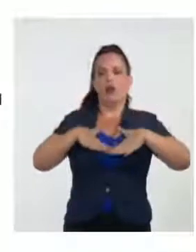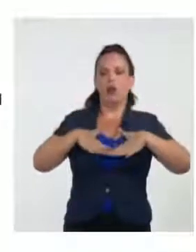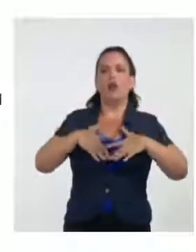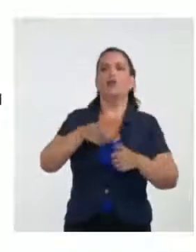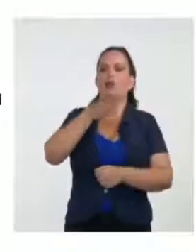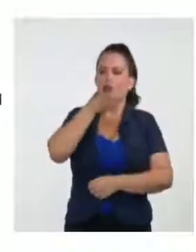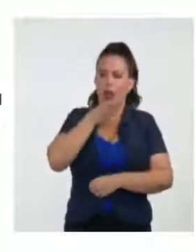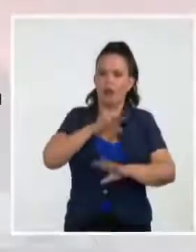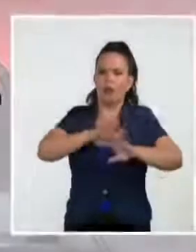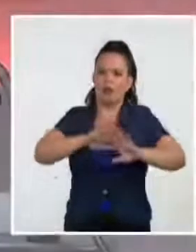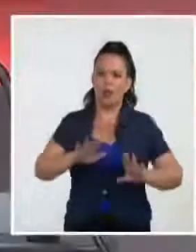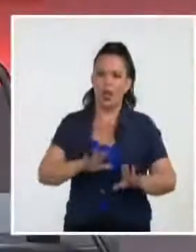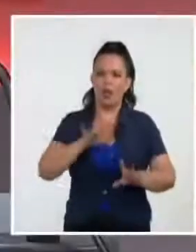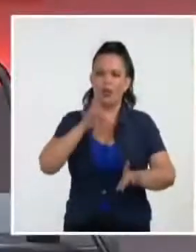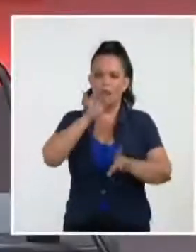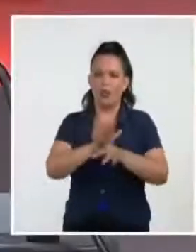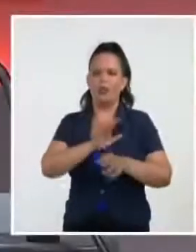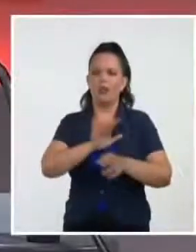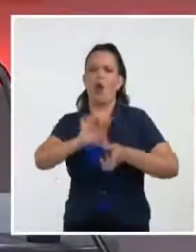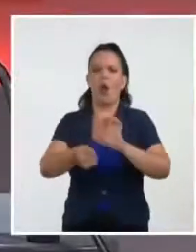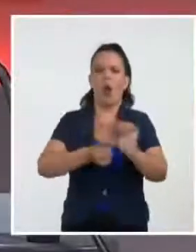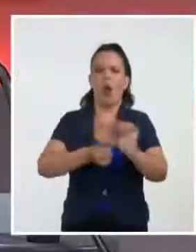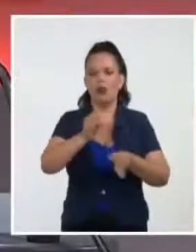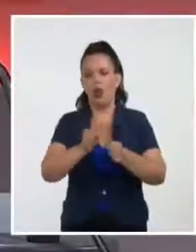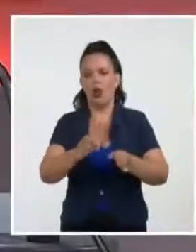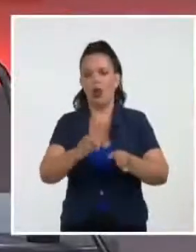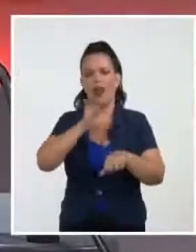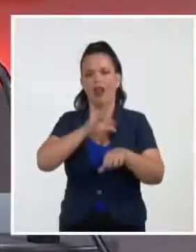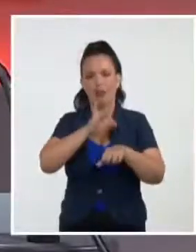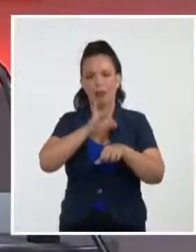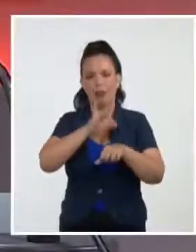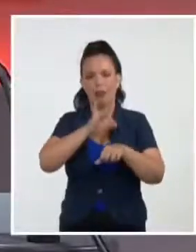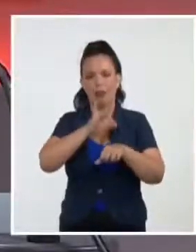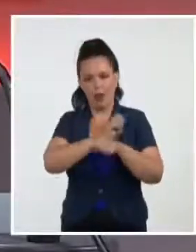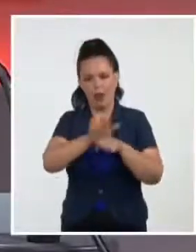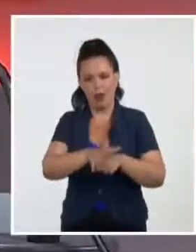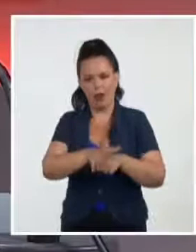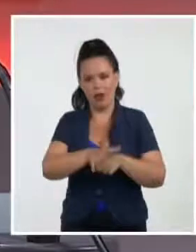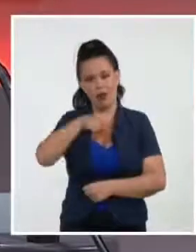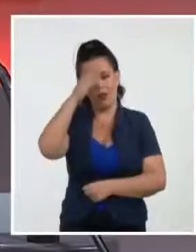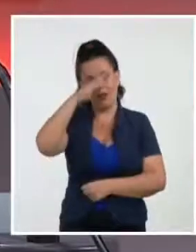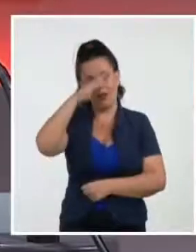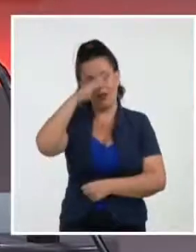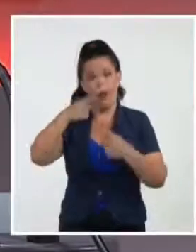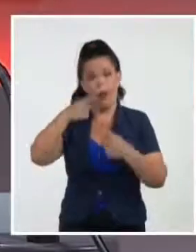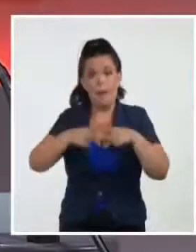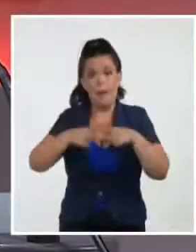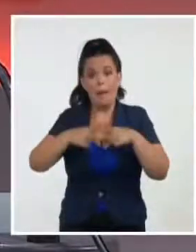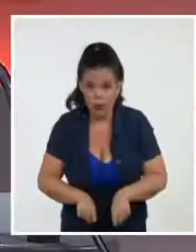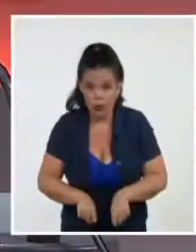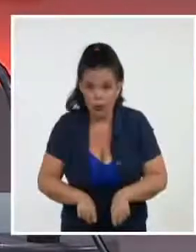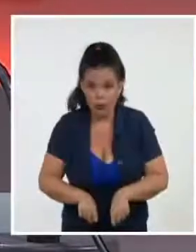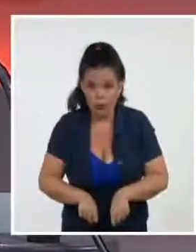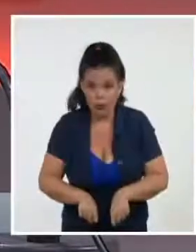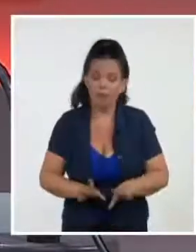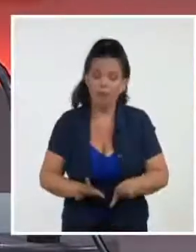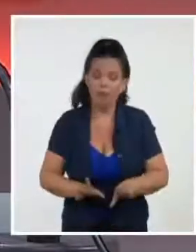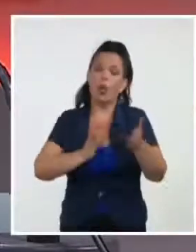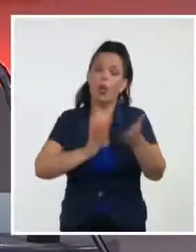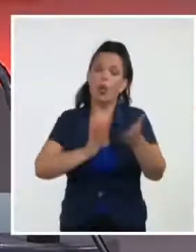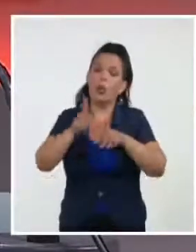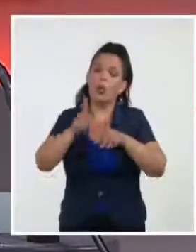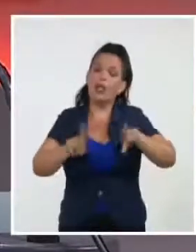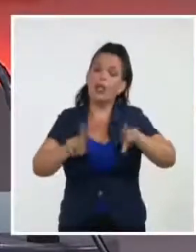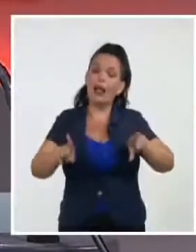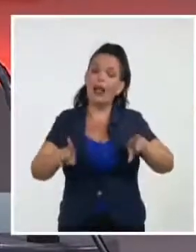control del virus en nuestro país, a la transmisión del virus. Pero mientras estas dos cosas no se combinen, siempre va. Es